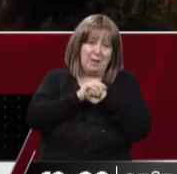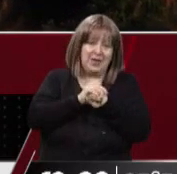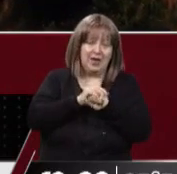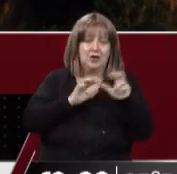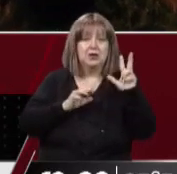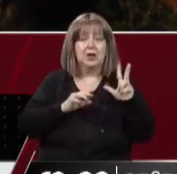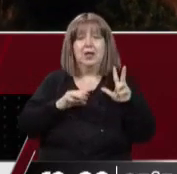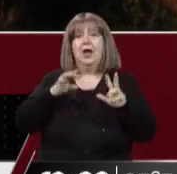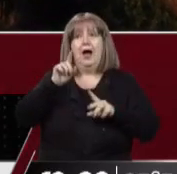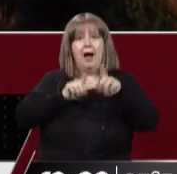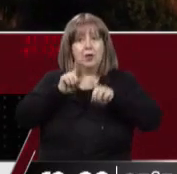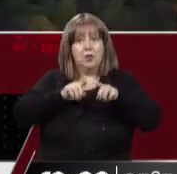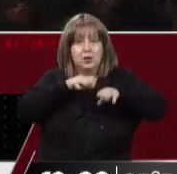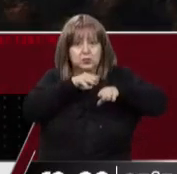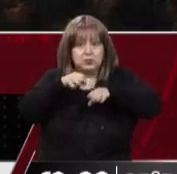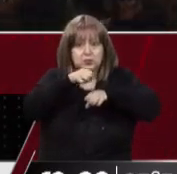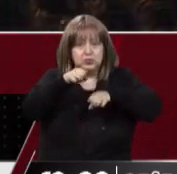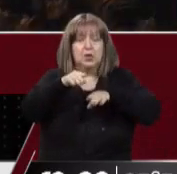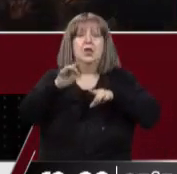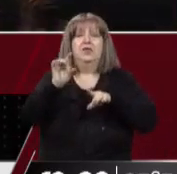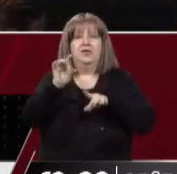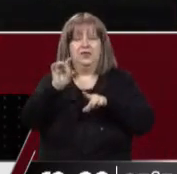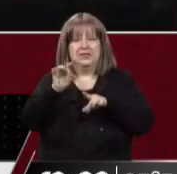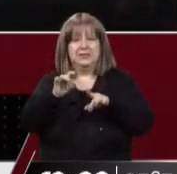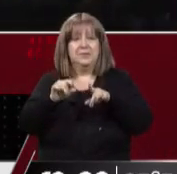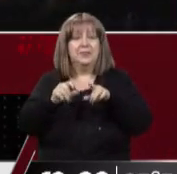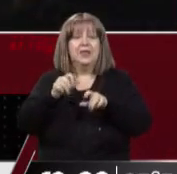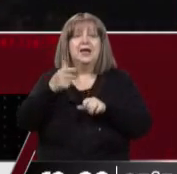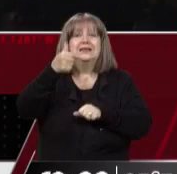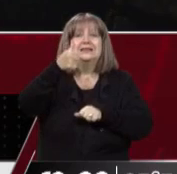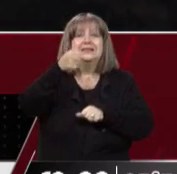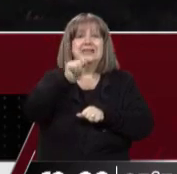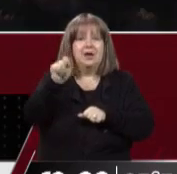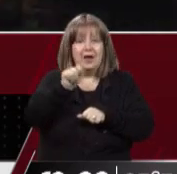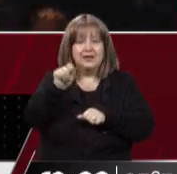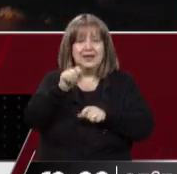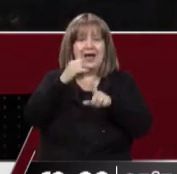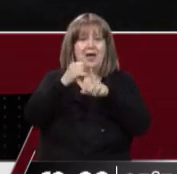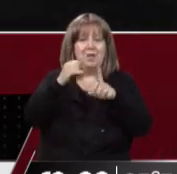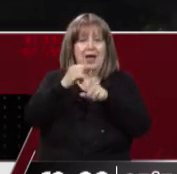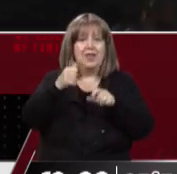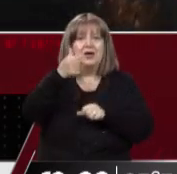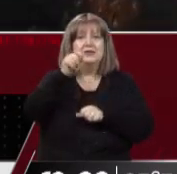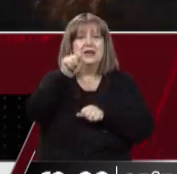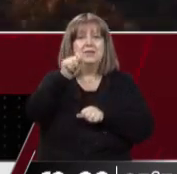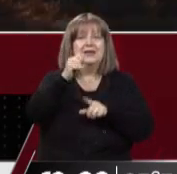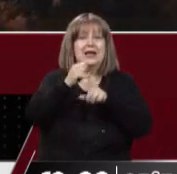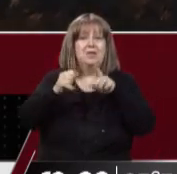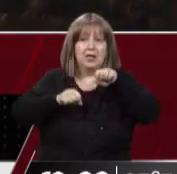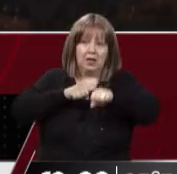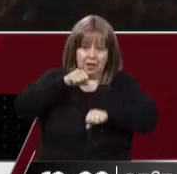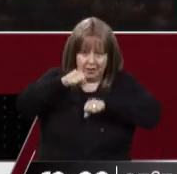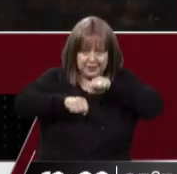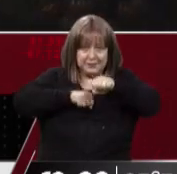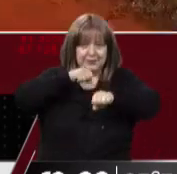tramos difíciles. Sobre todo, bueno, imagínate que son 6 meses y medio de viaje prácticamente arriba de la bicicleta.